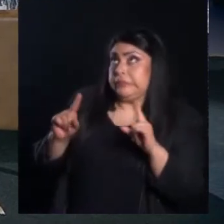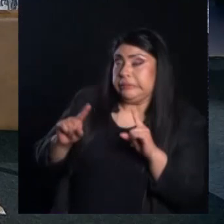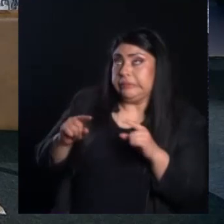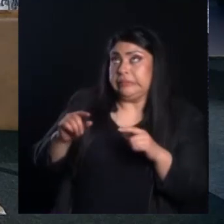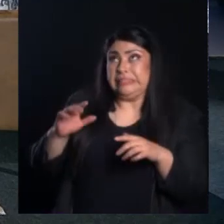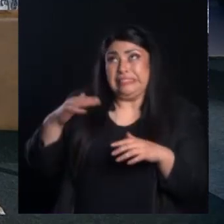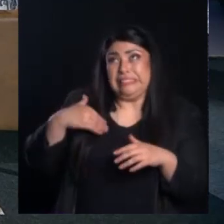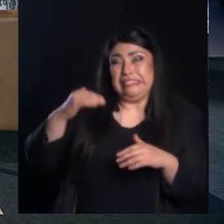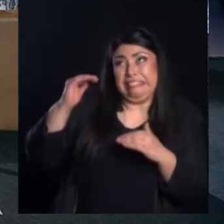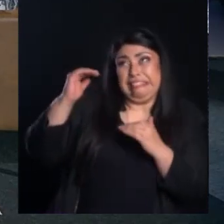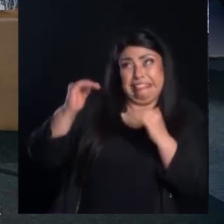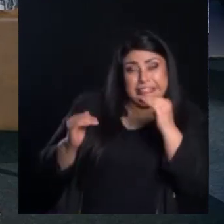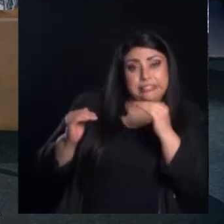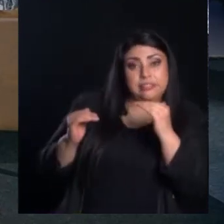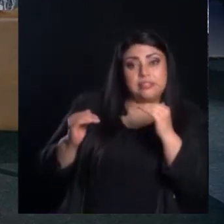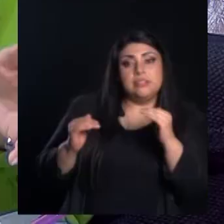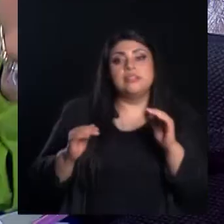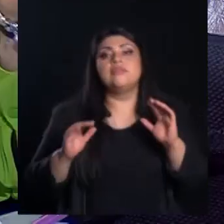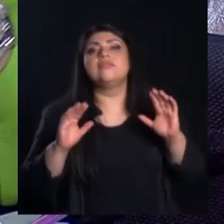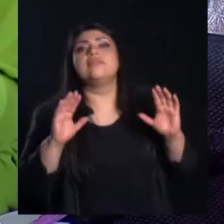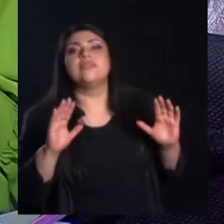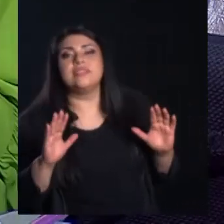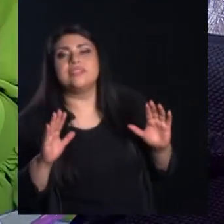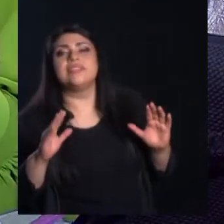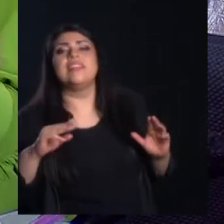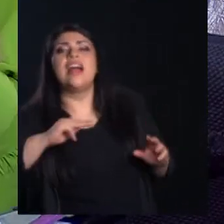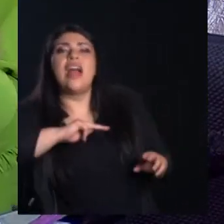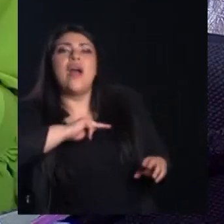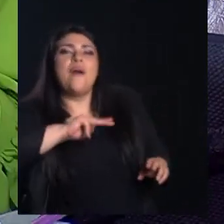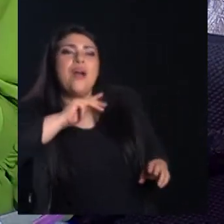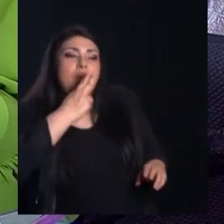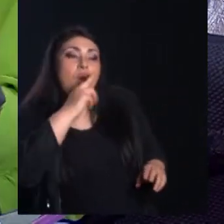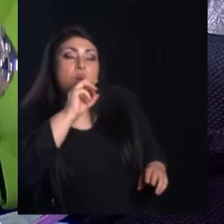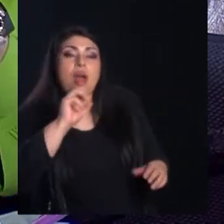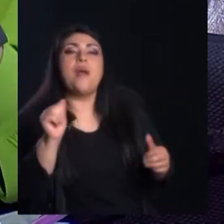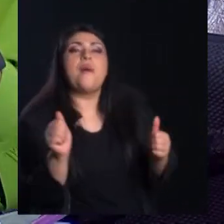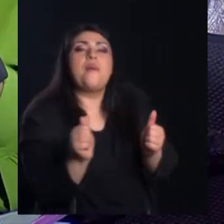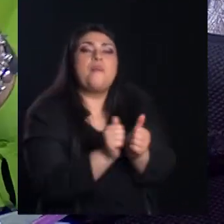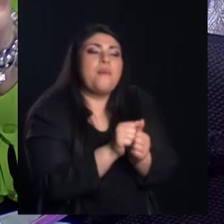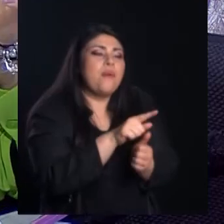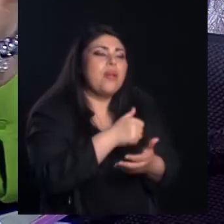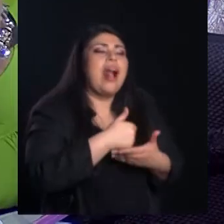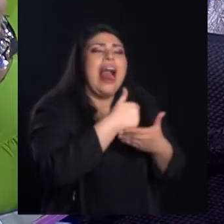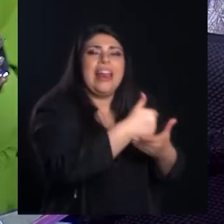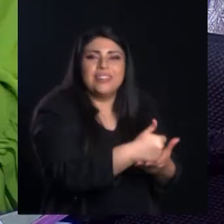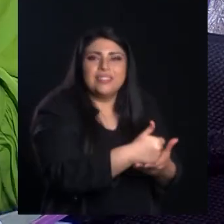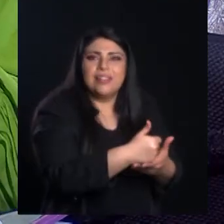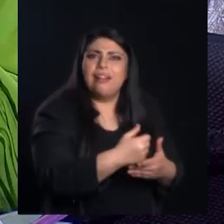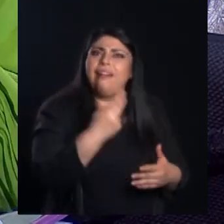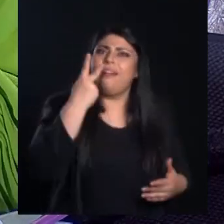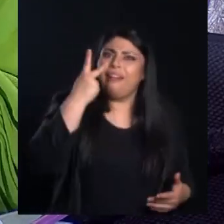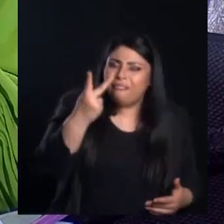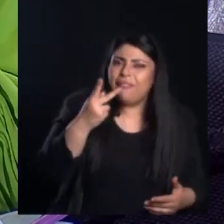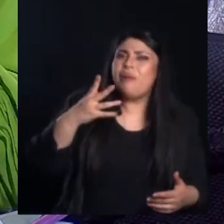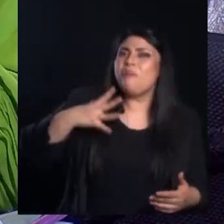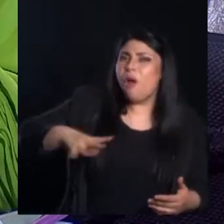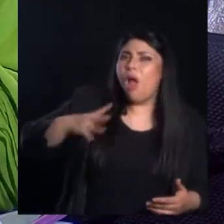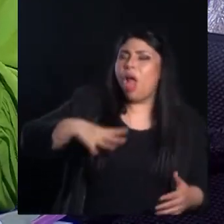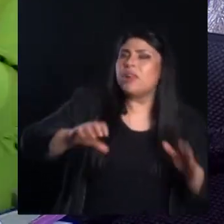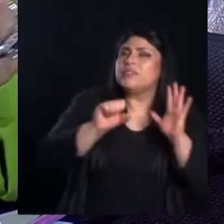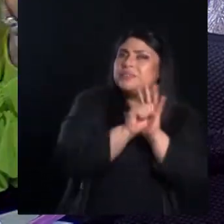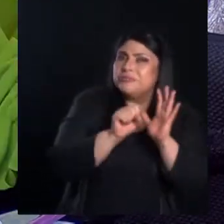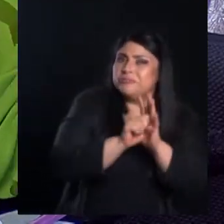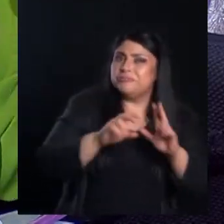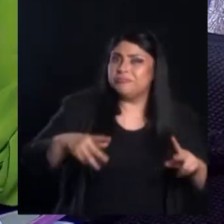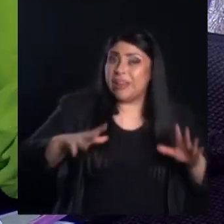siento chiquito y todo y ok voy a mandar a tu hermano aarón él te va a ayudar y hay muchos ejemplos de la biblia como